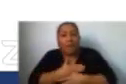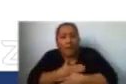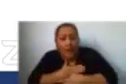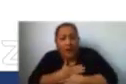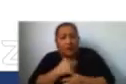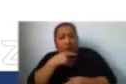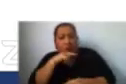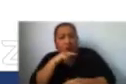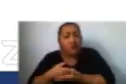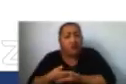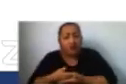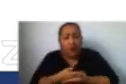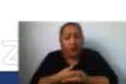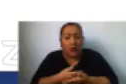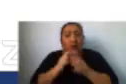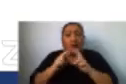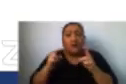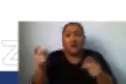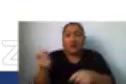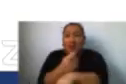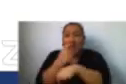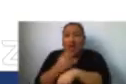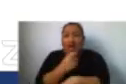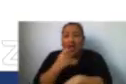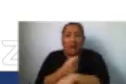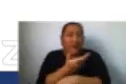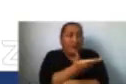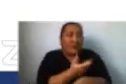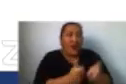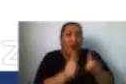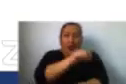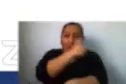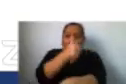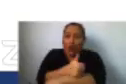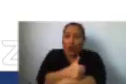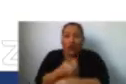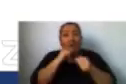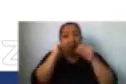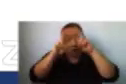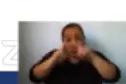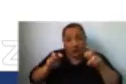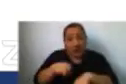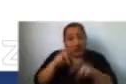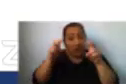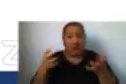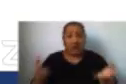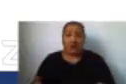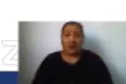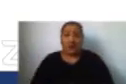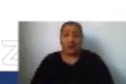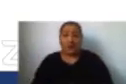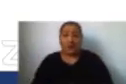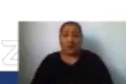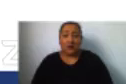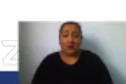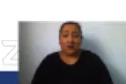y exigimos respuestas rápidas a las autoridades que están investigando el caso.